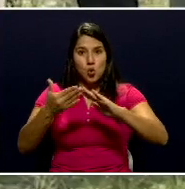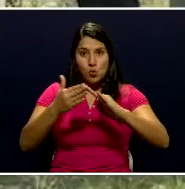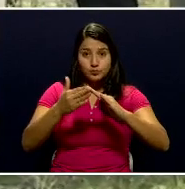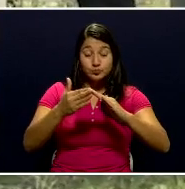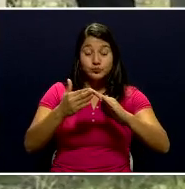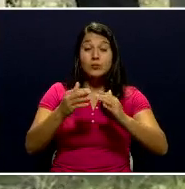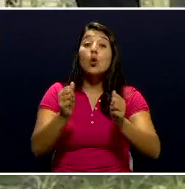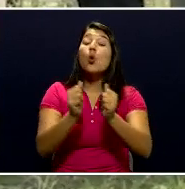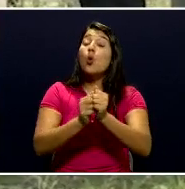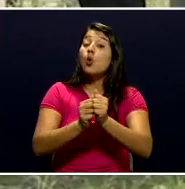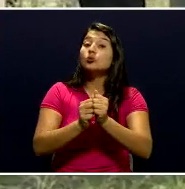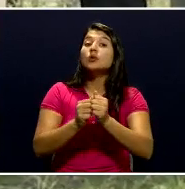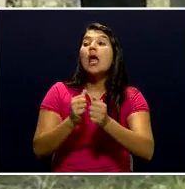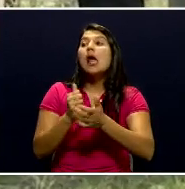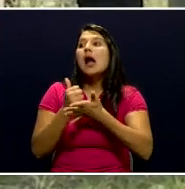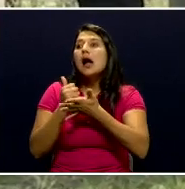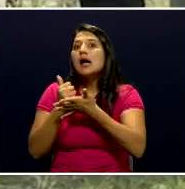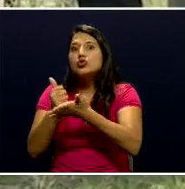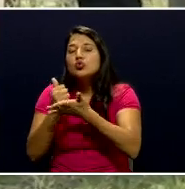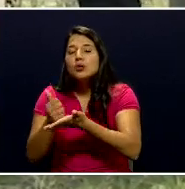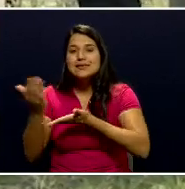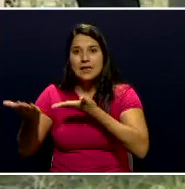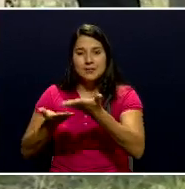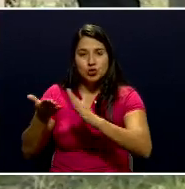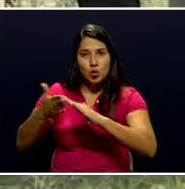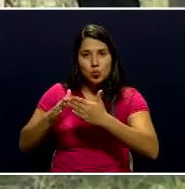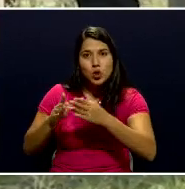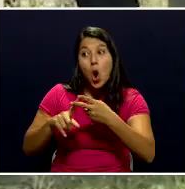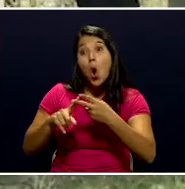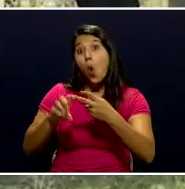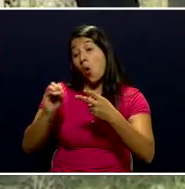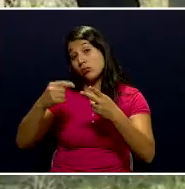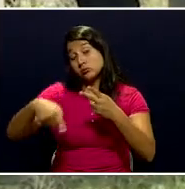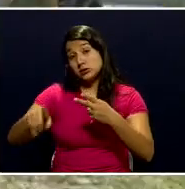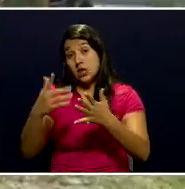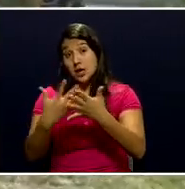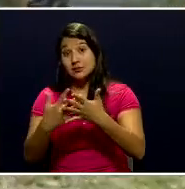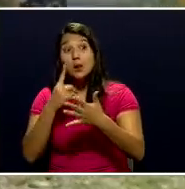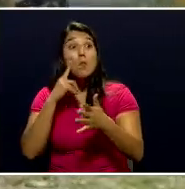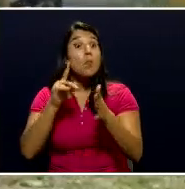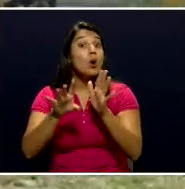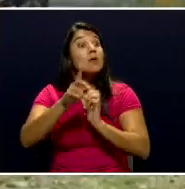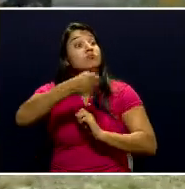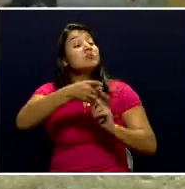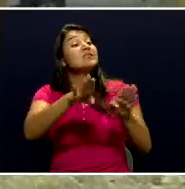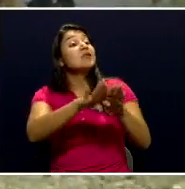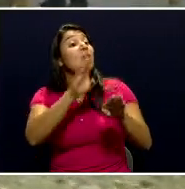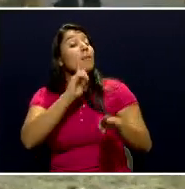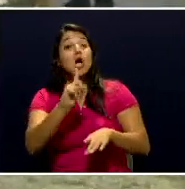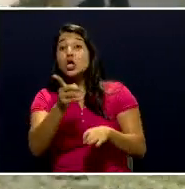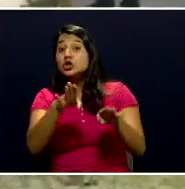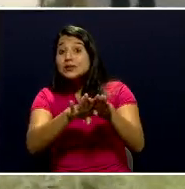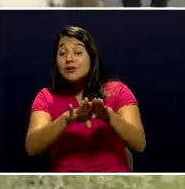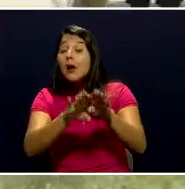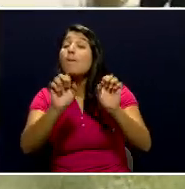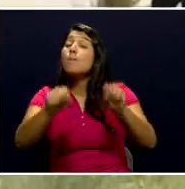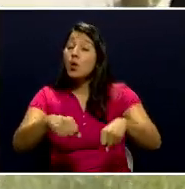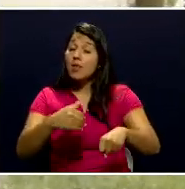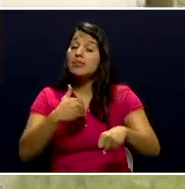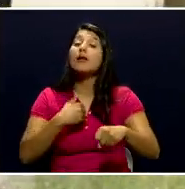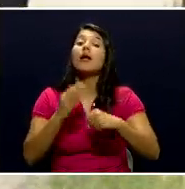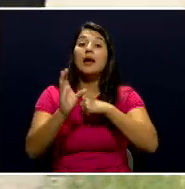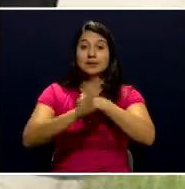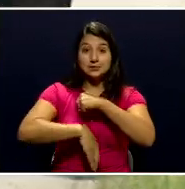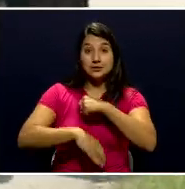que no acaten las disposiciones impuestas por el Ministerio de Salud, como por ejemplo cierre de bares y discotecas, entre otros, lo cual pone en riesgo